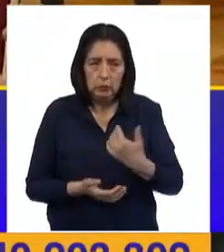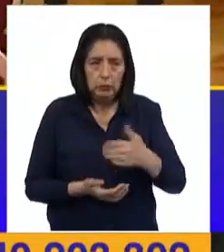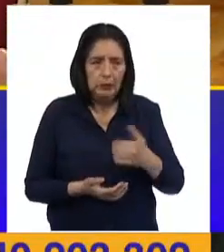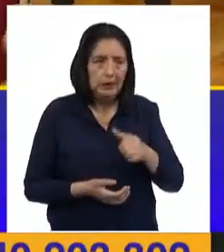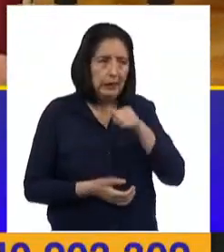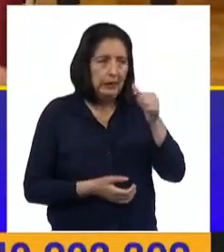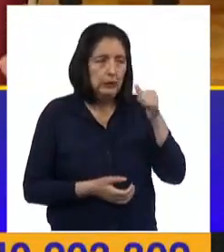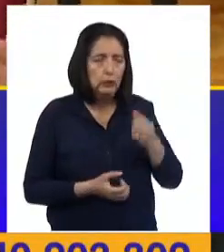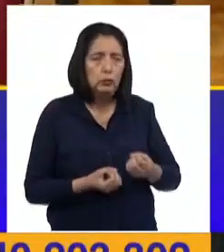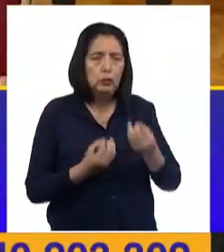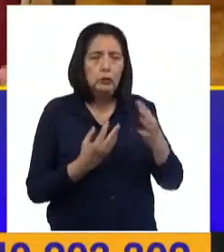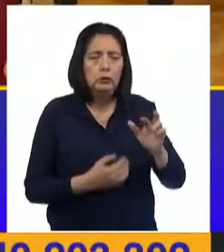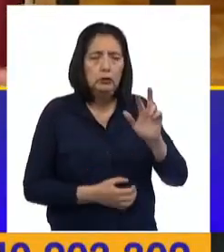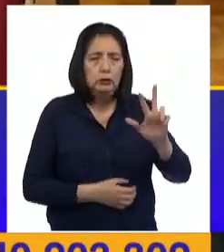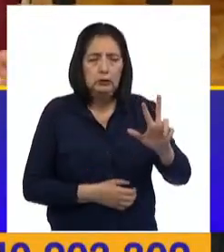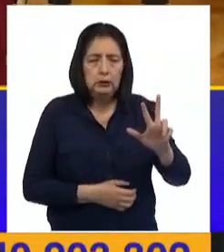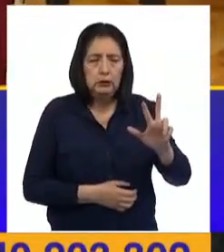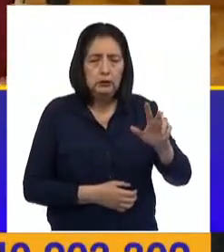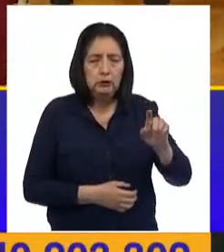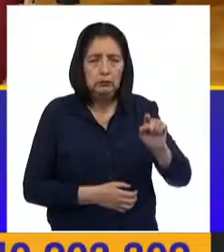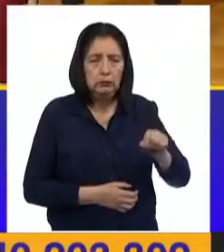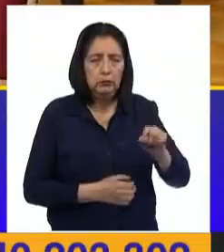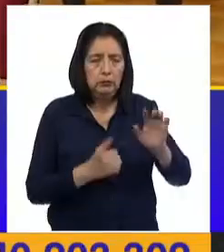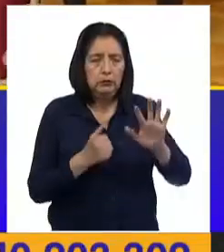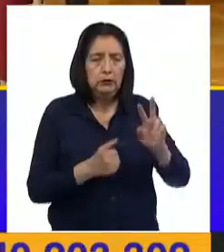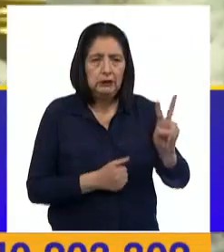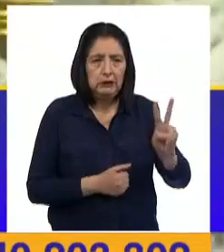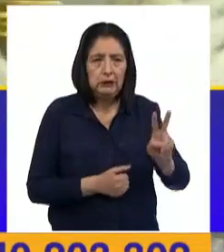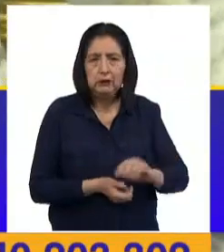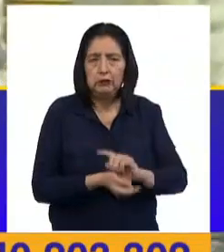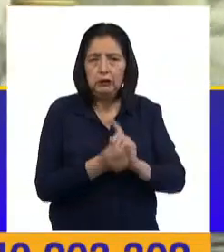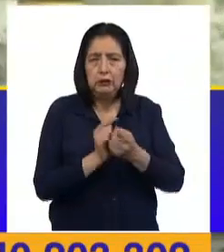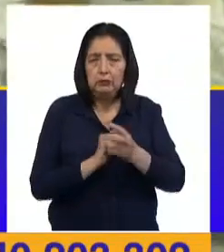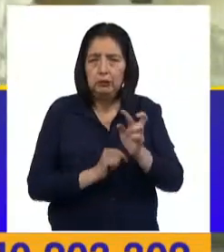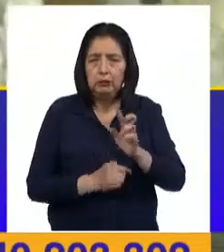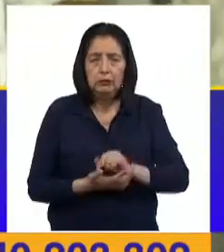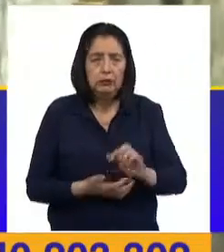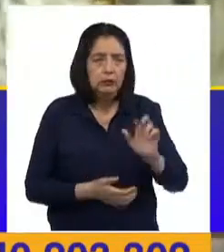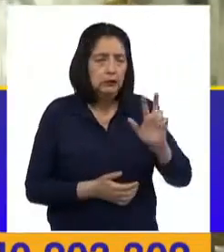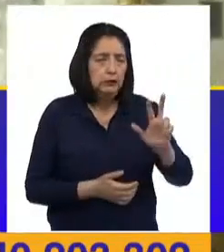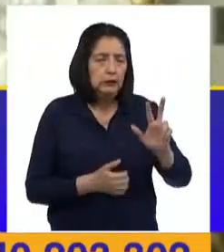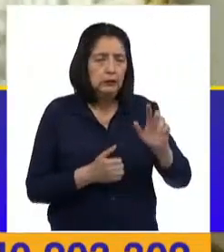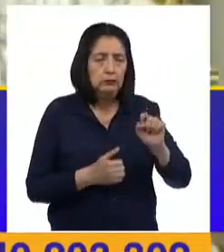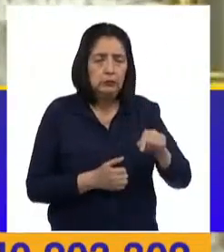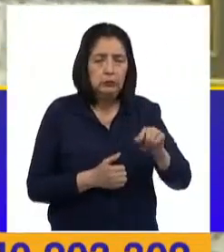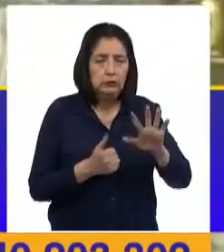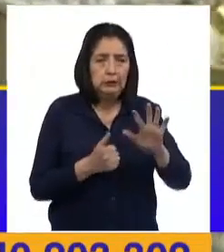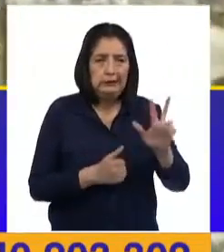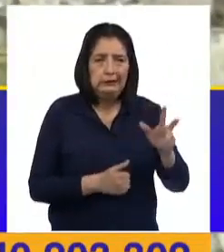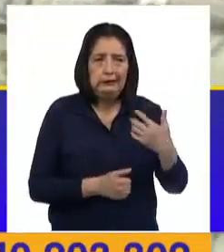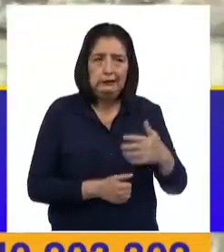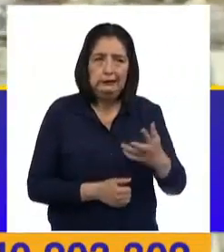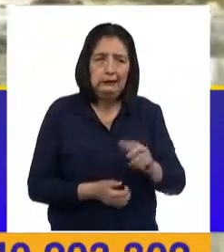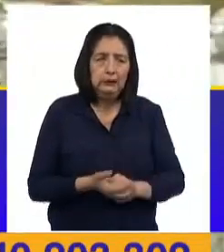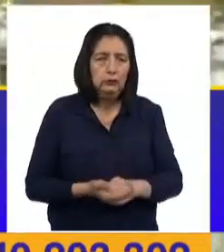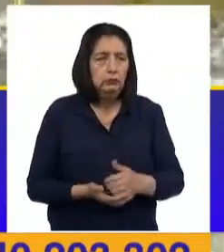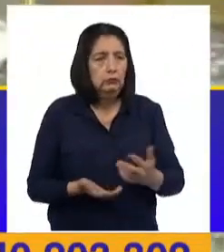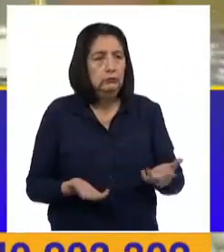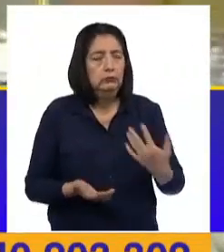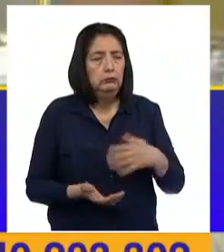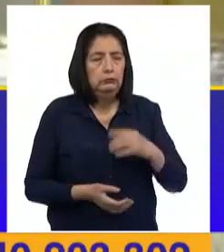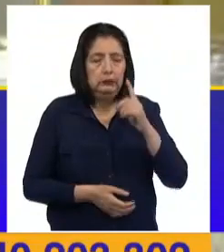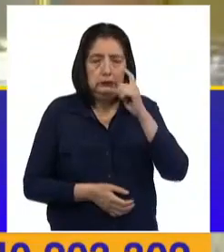cerrado ayer en 3 soles 62 el tipo de cambio. Hasta 3 soles 63 ha llegado. Y claro,